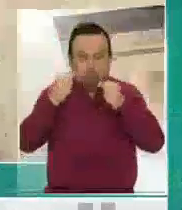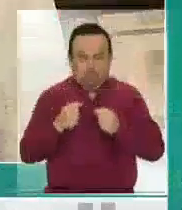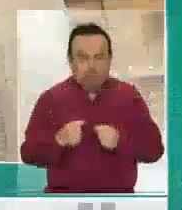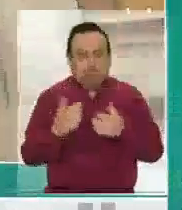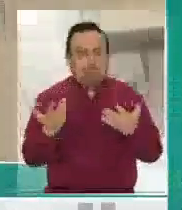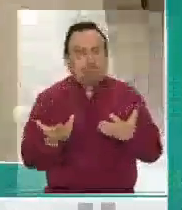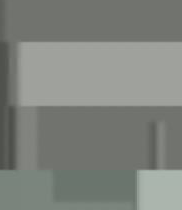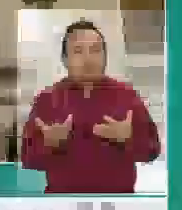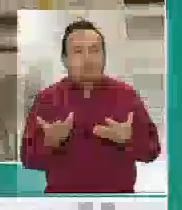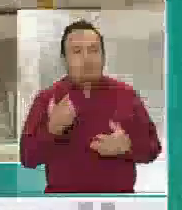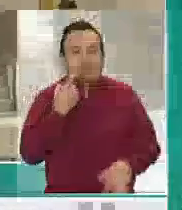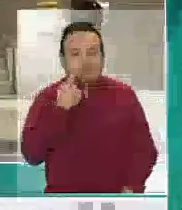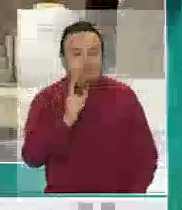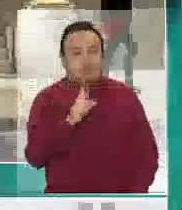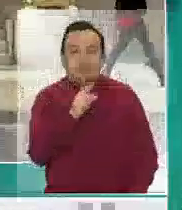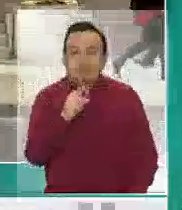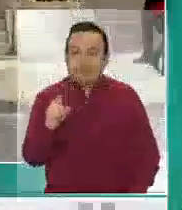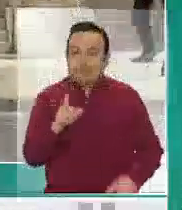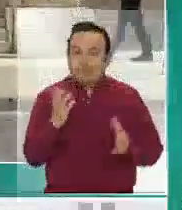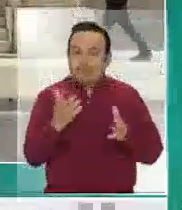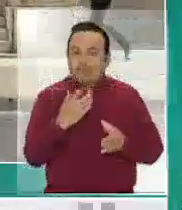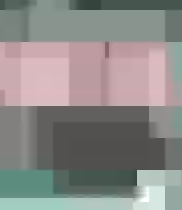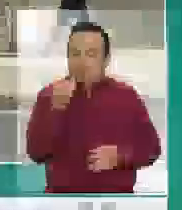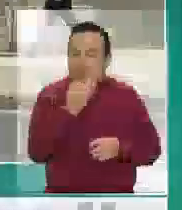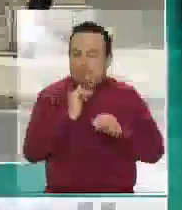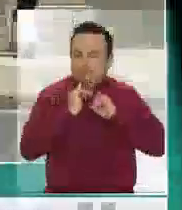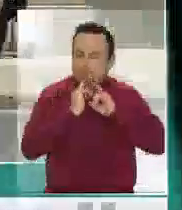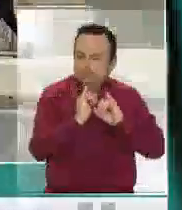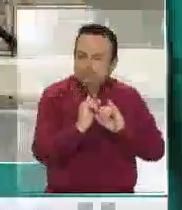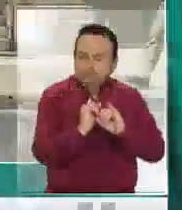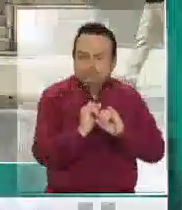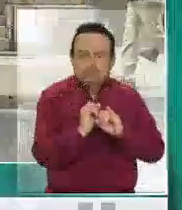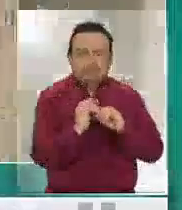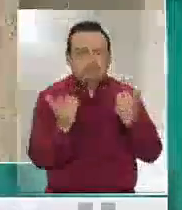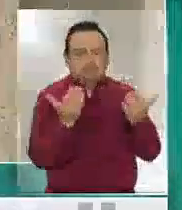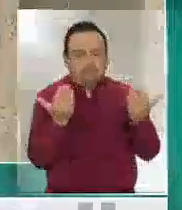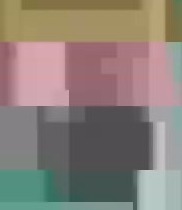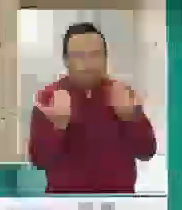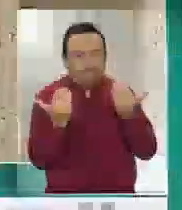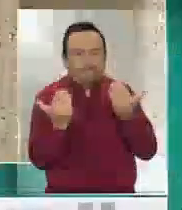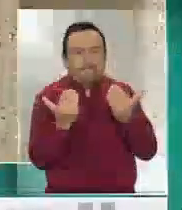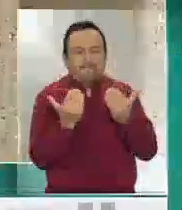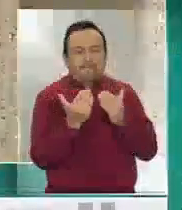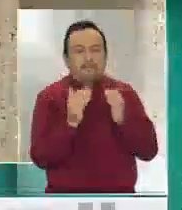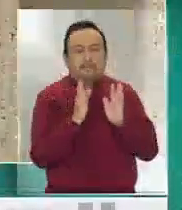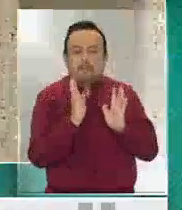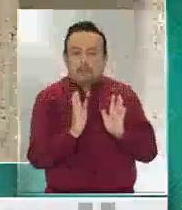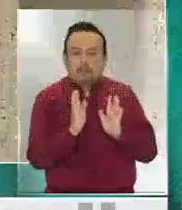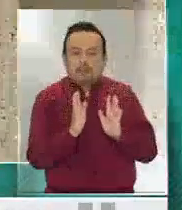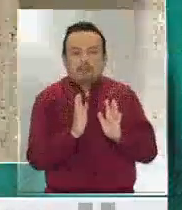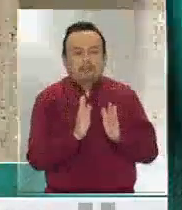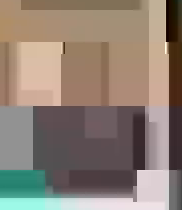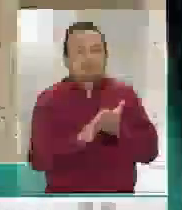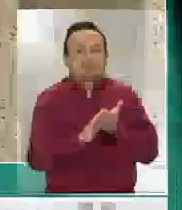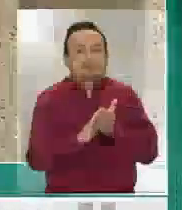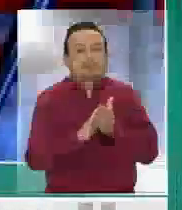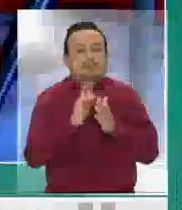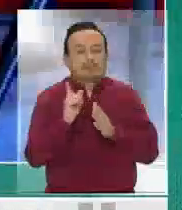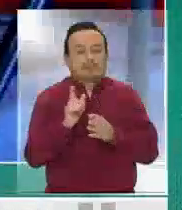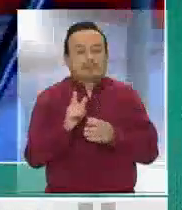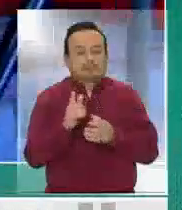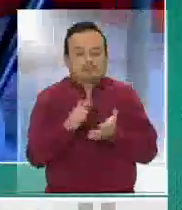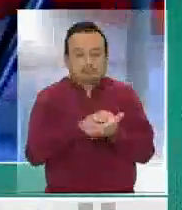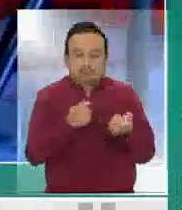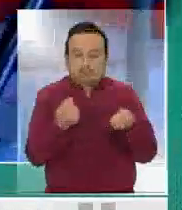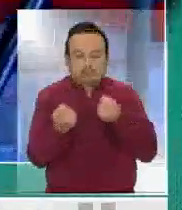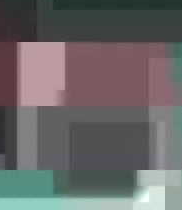al endeudamiento. Simplemente para darle una cifra más o menos que pone los órdenes de magnitud. Durante la crisis